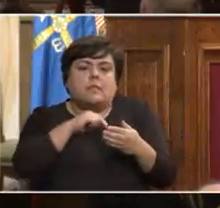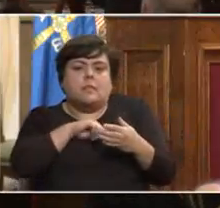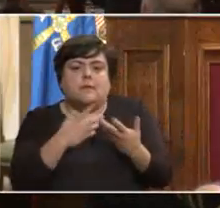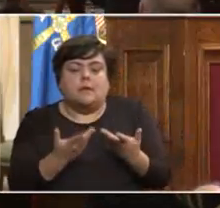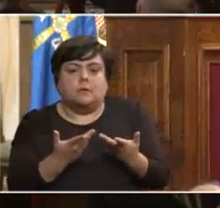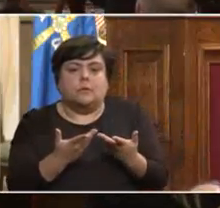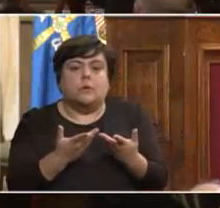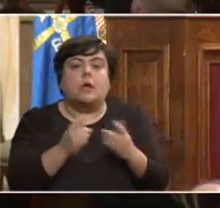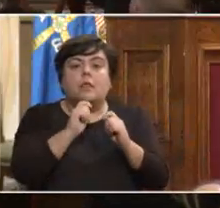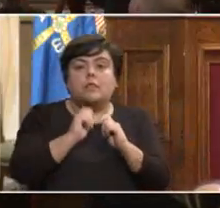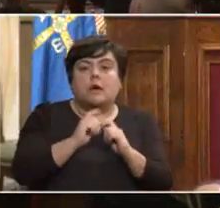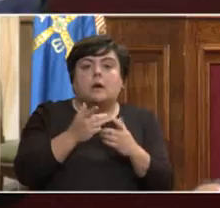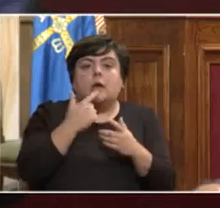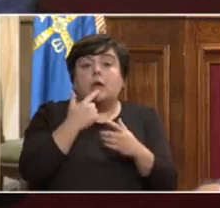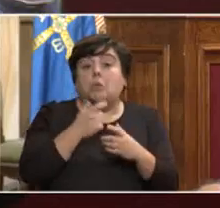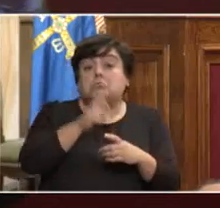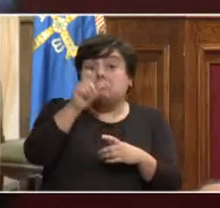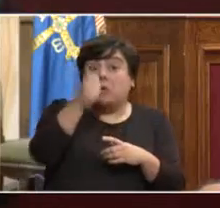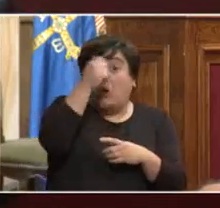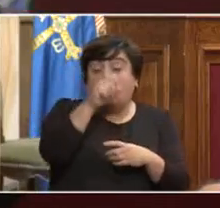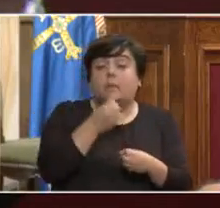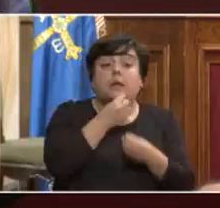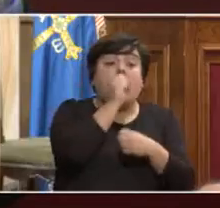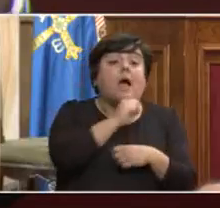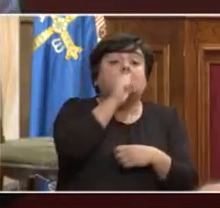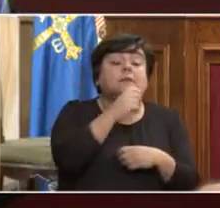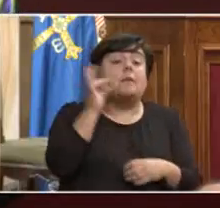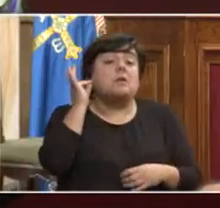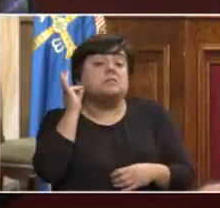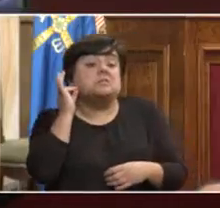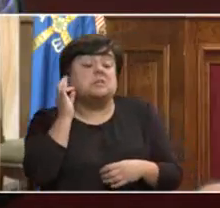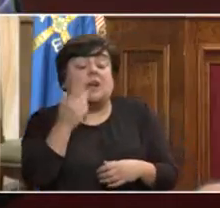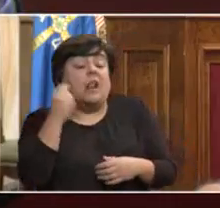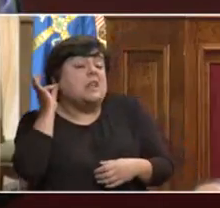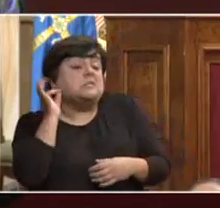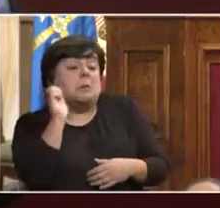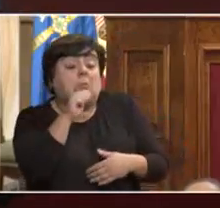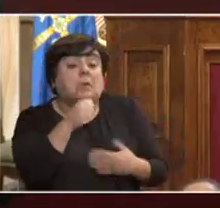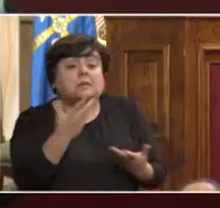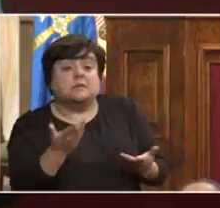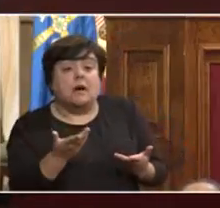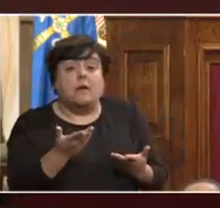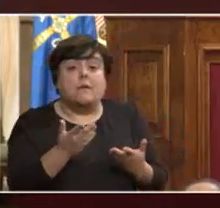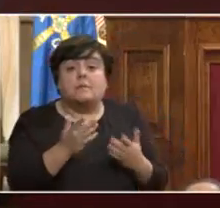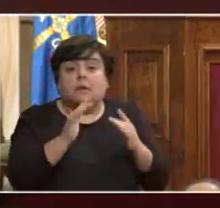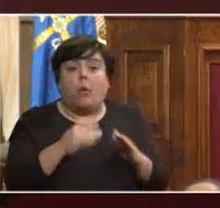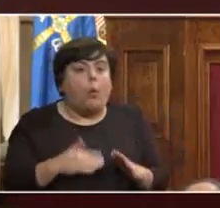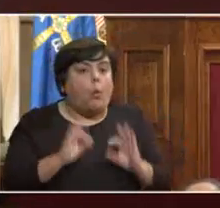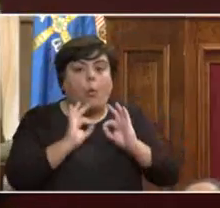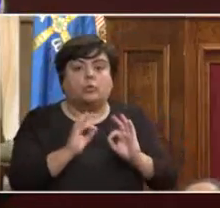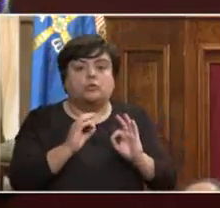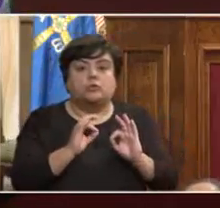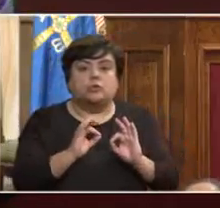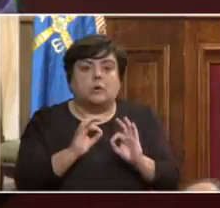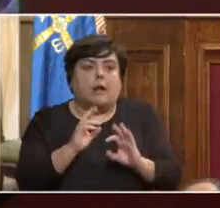Intimidatoria. Era un tipo que le cantaba a una chica y que no le hacía caso, hasta que por fin, como al